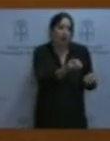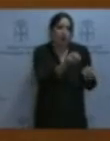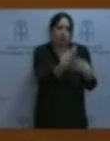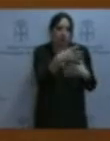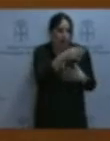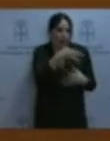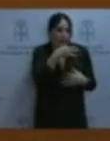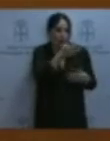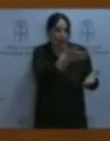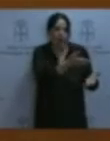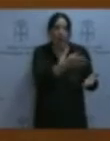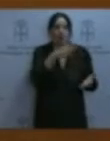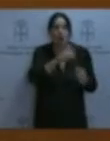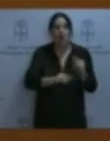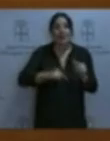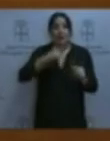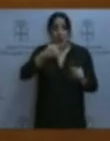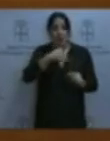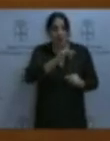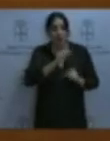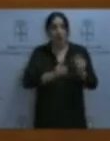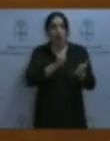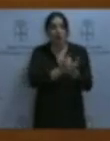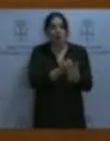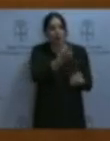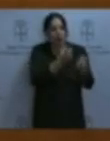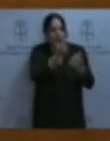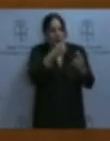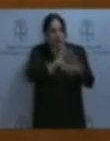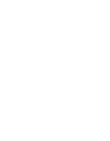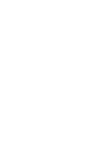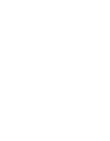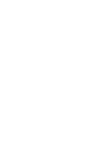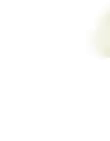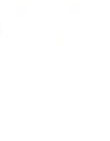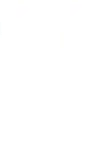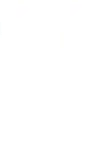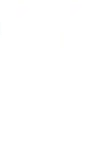su intervención para poder en la réplica ahondar en el tema. Gracias.